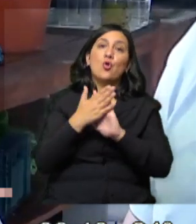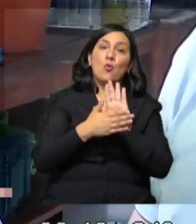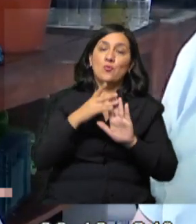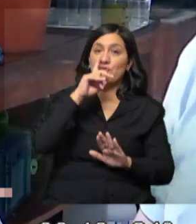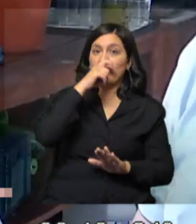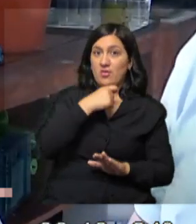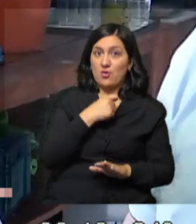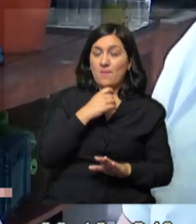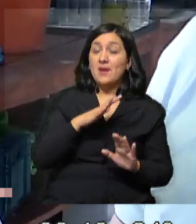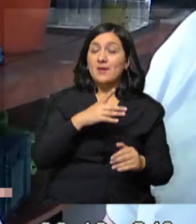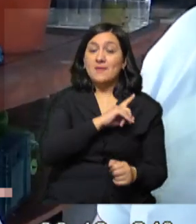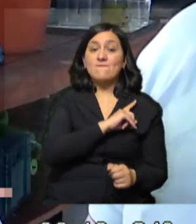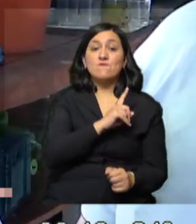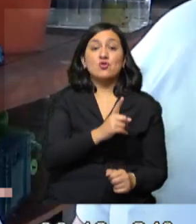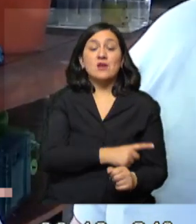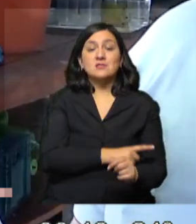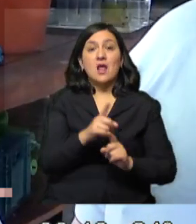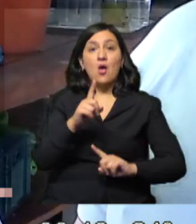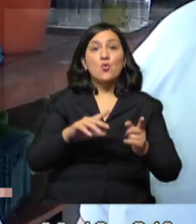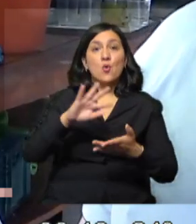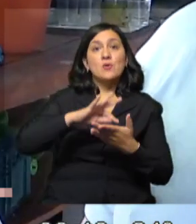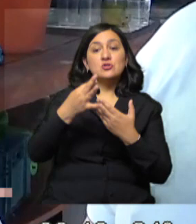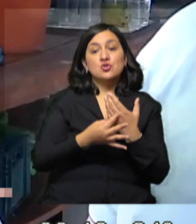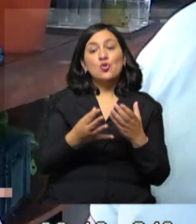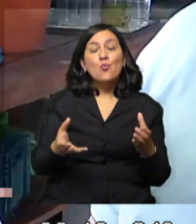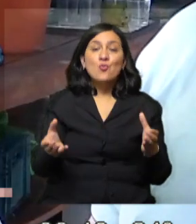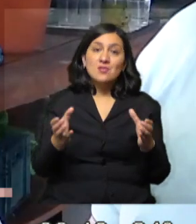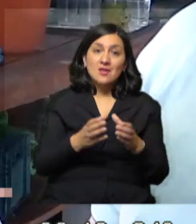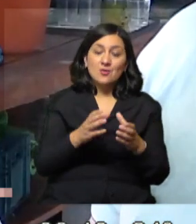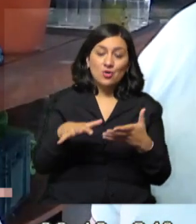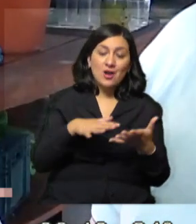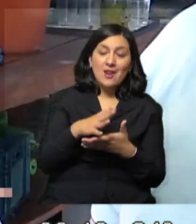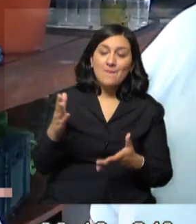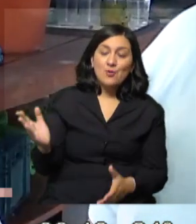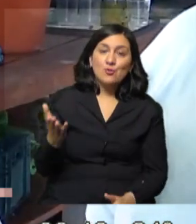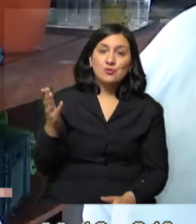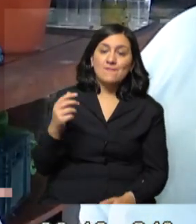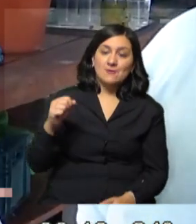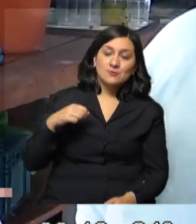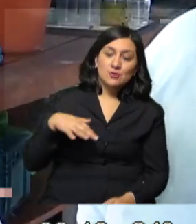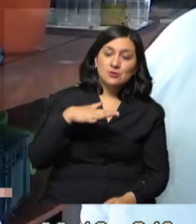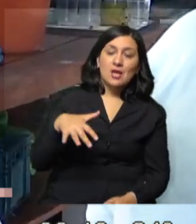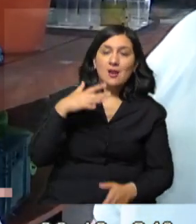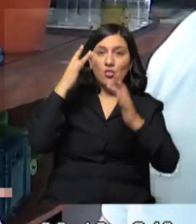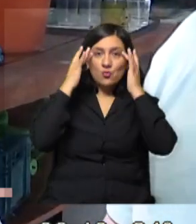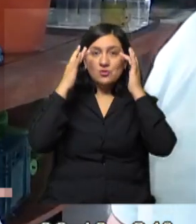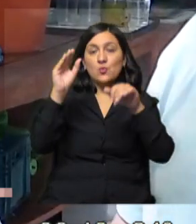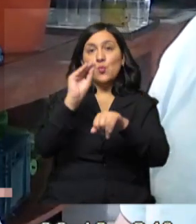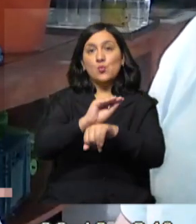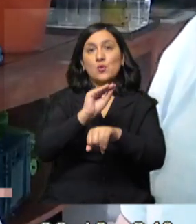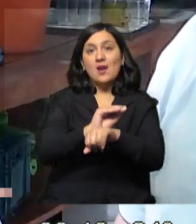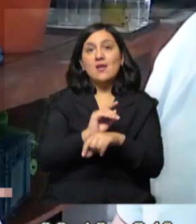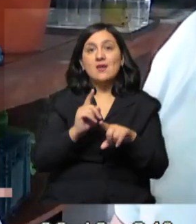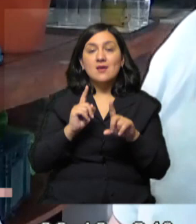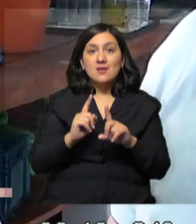para bueno, fortalecer algunos proyectos comunitarios que tienen que ver con el área productiva, social, educativa, cultural y